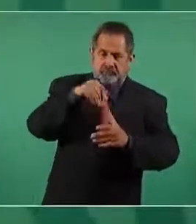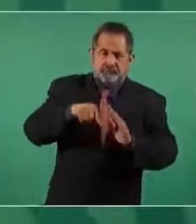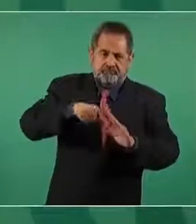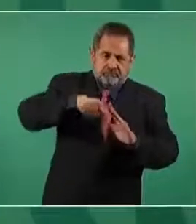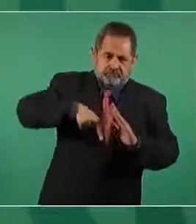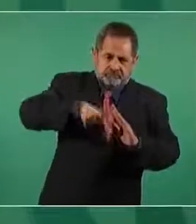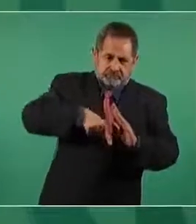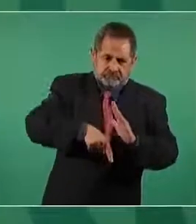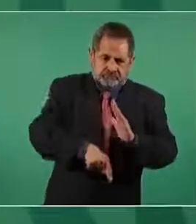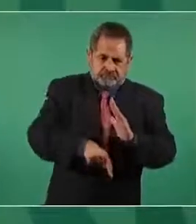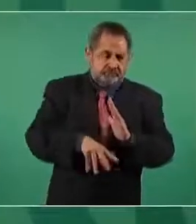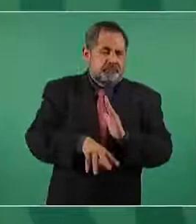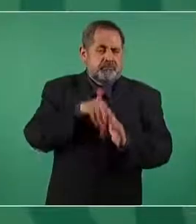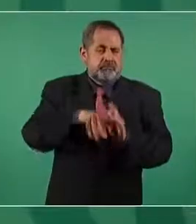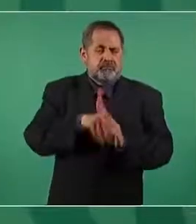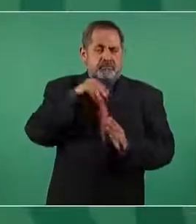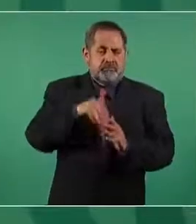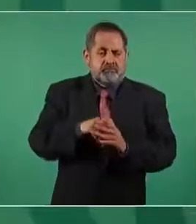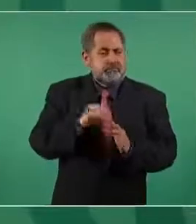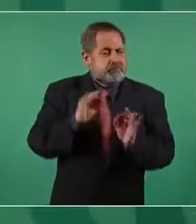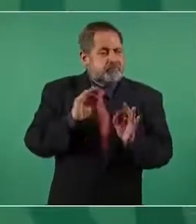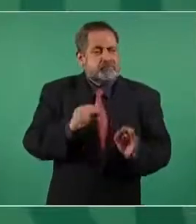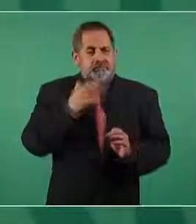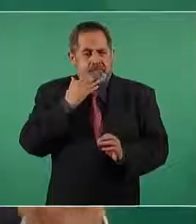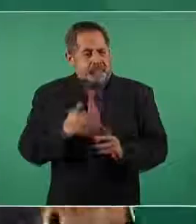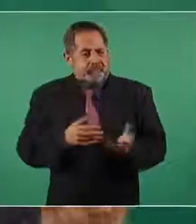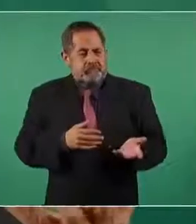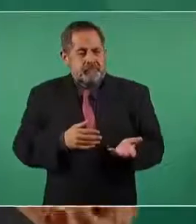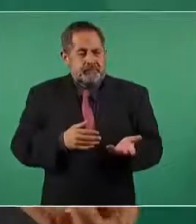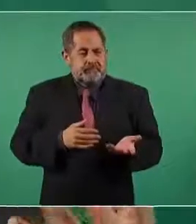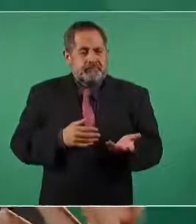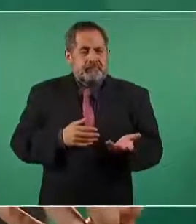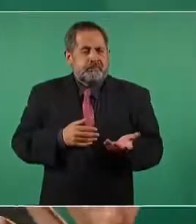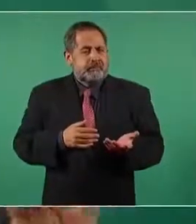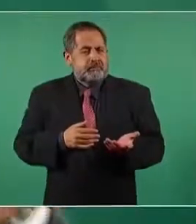perforar y sacar petróleo y